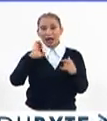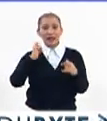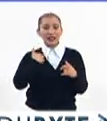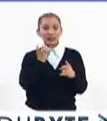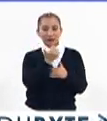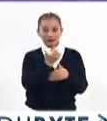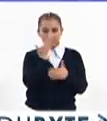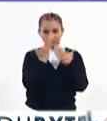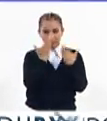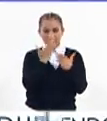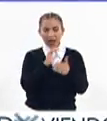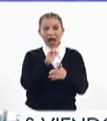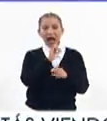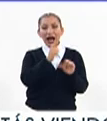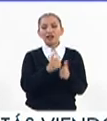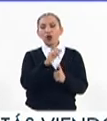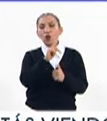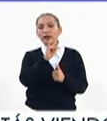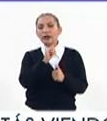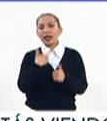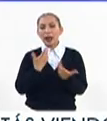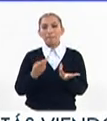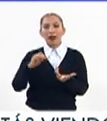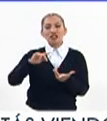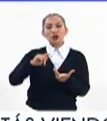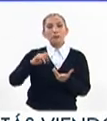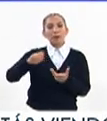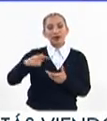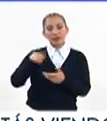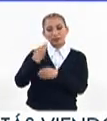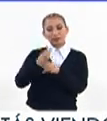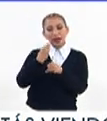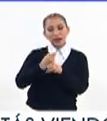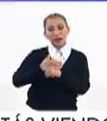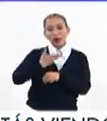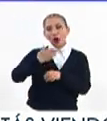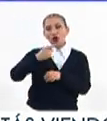egresado de la carrera de Arte Culinario y Management de Restauración y